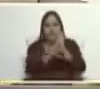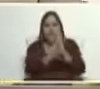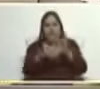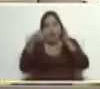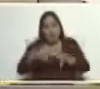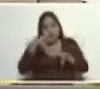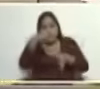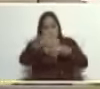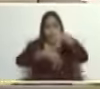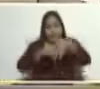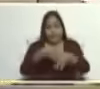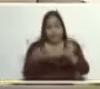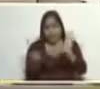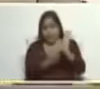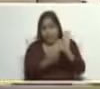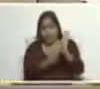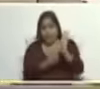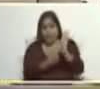afirma